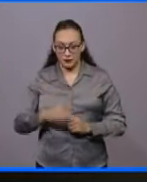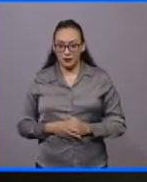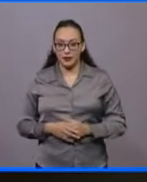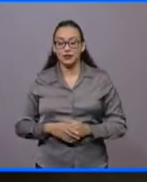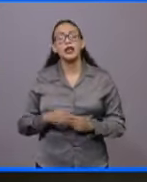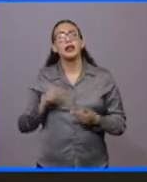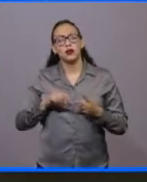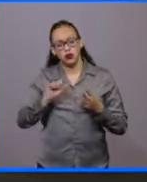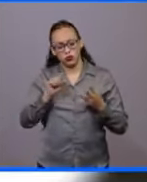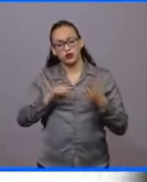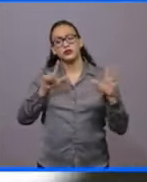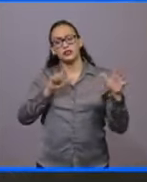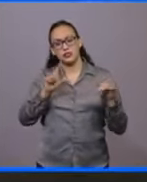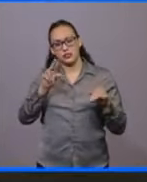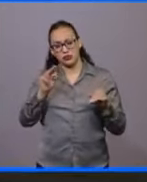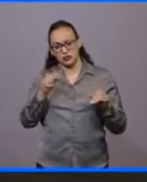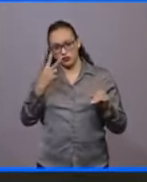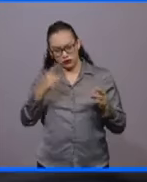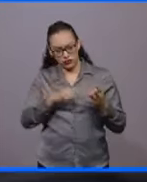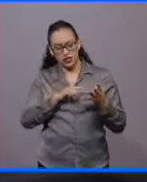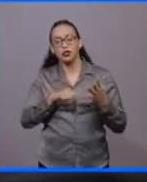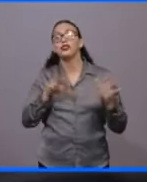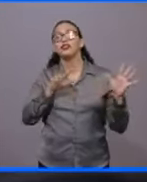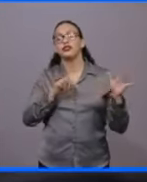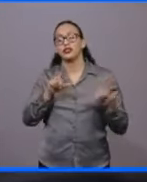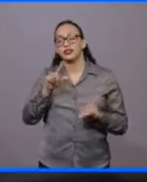precisamente 782 y